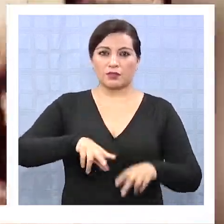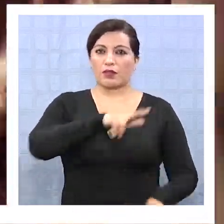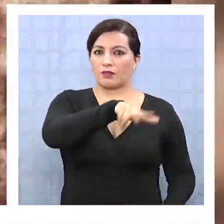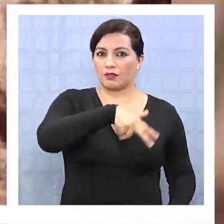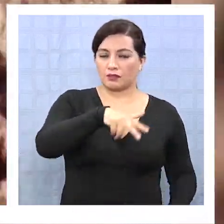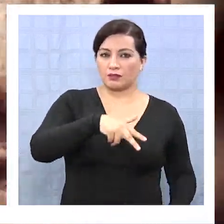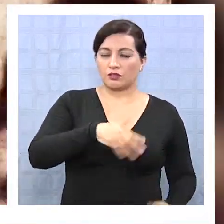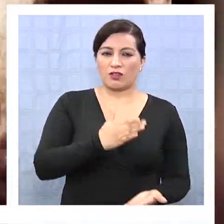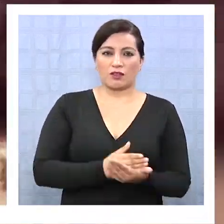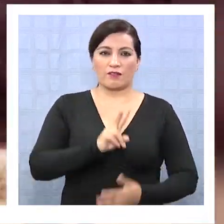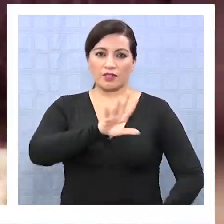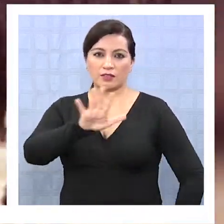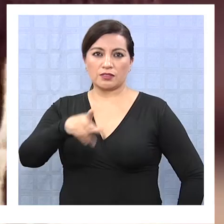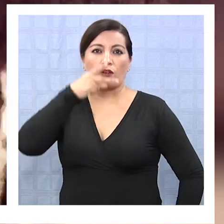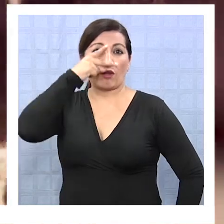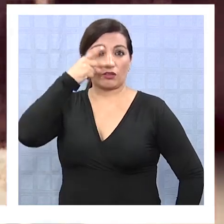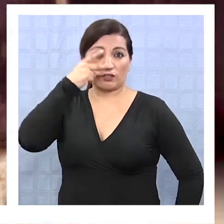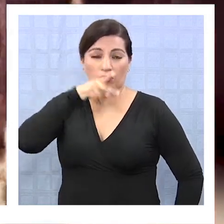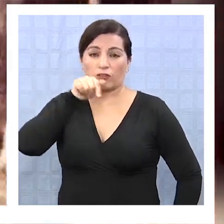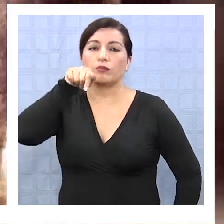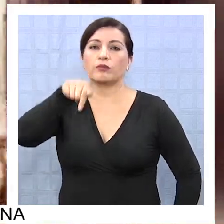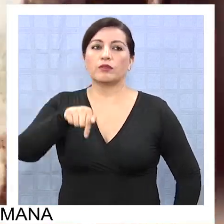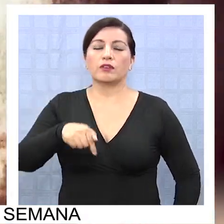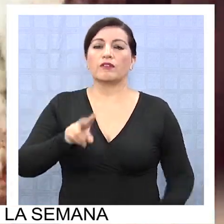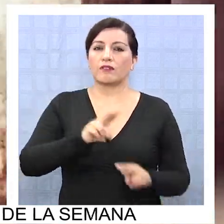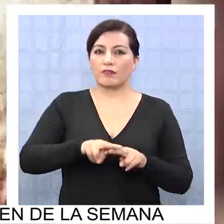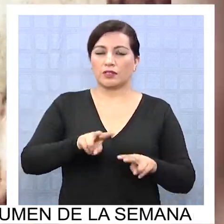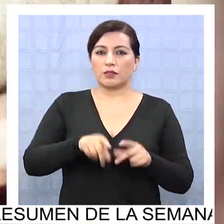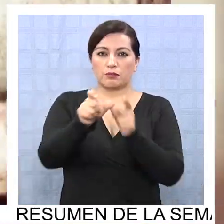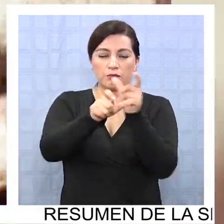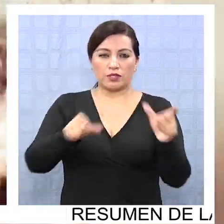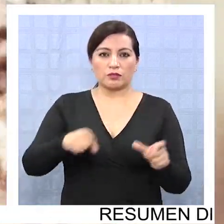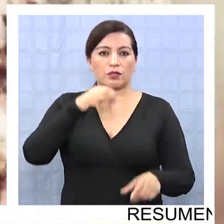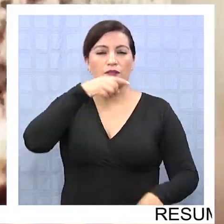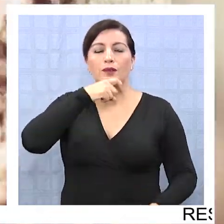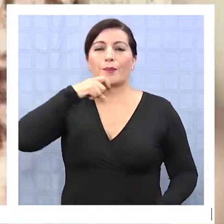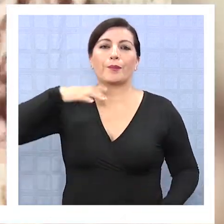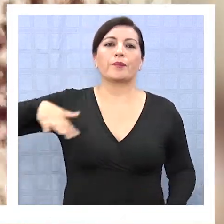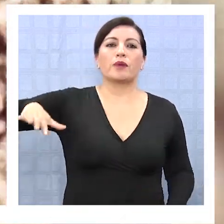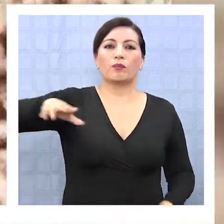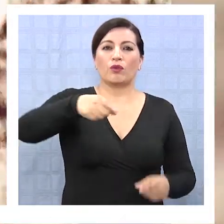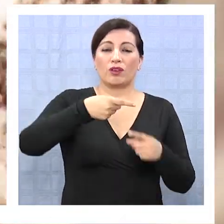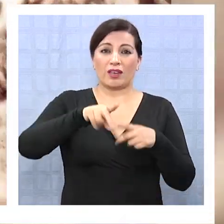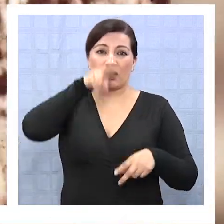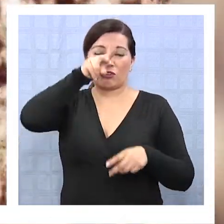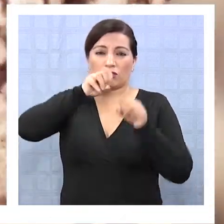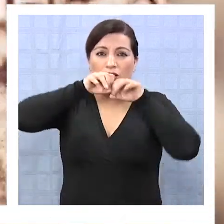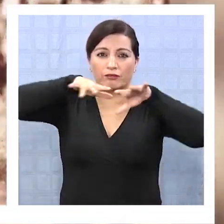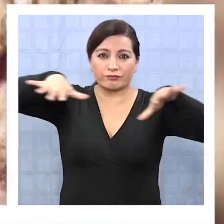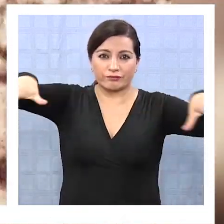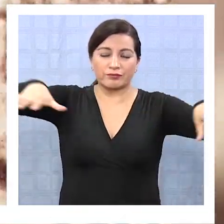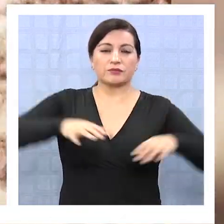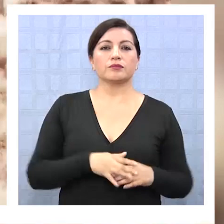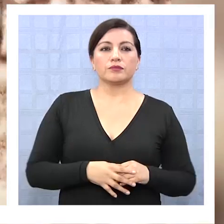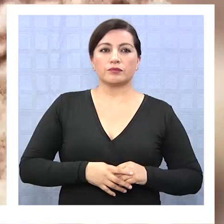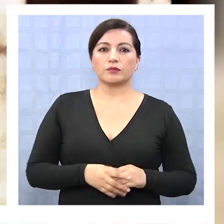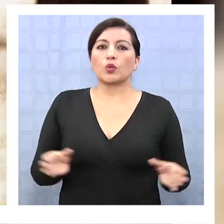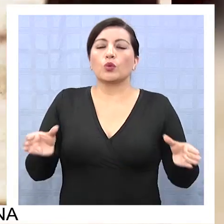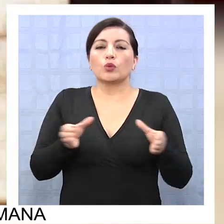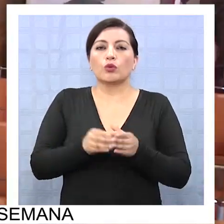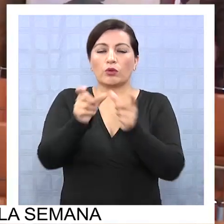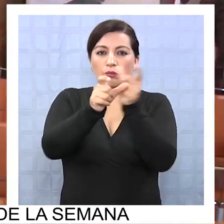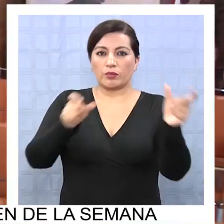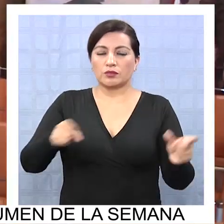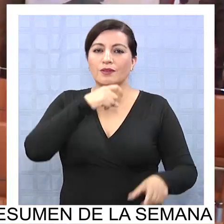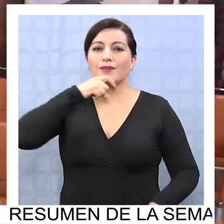realiza entre el 18 y el 25 de noviembre, integrando a los pampinos digregados en todo el norte. Un grupo